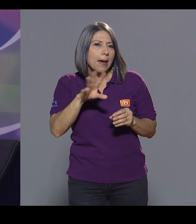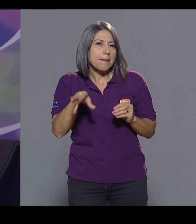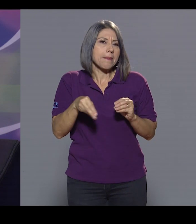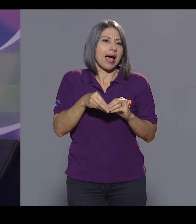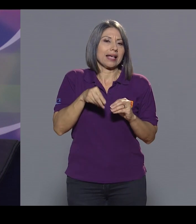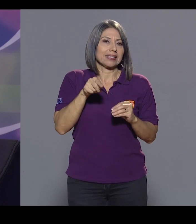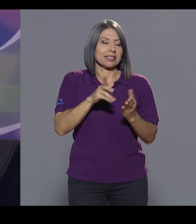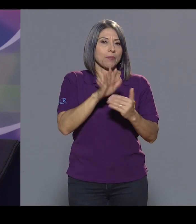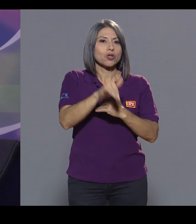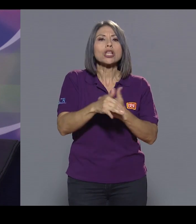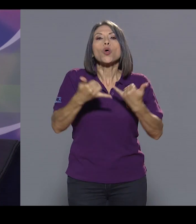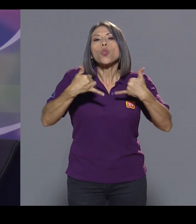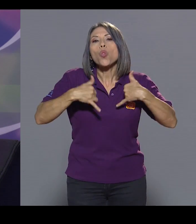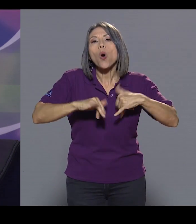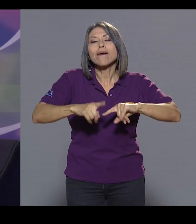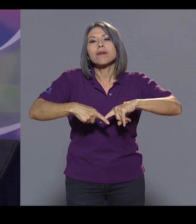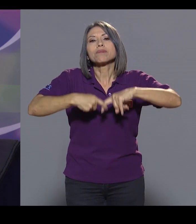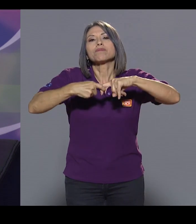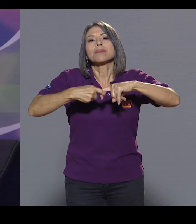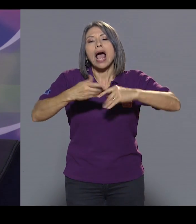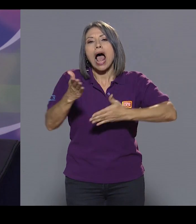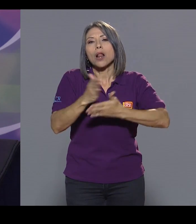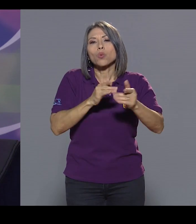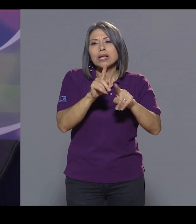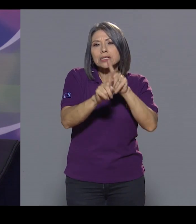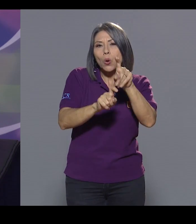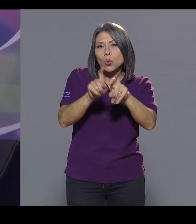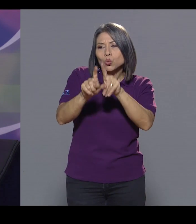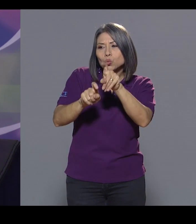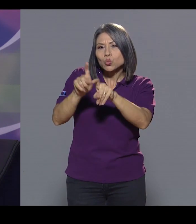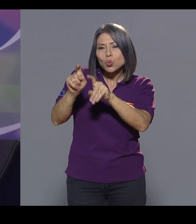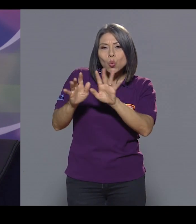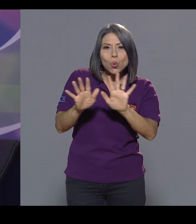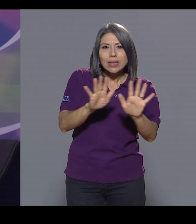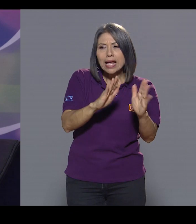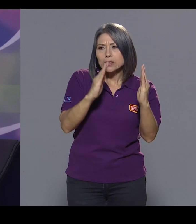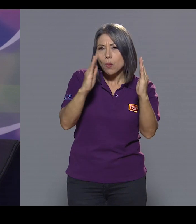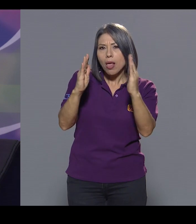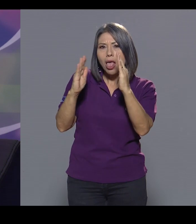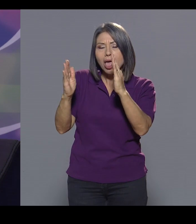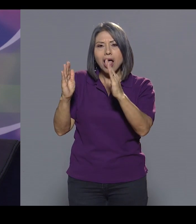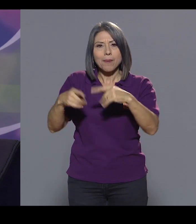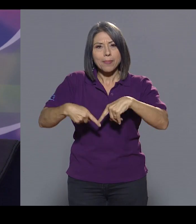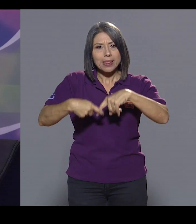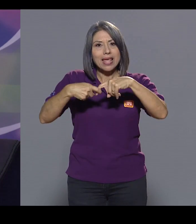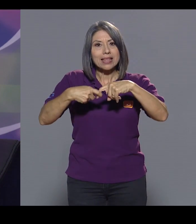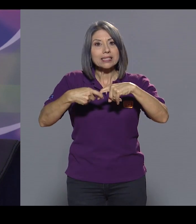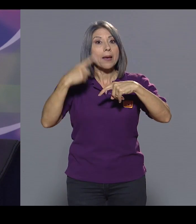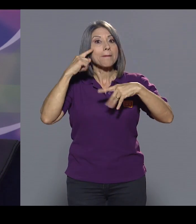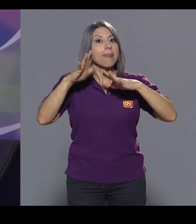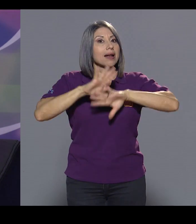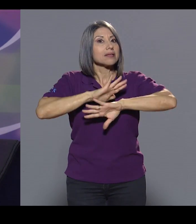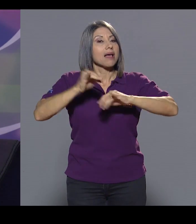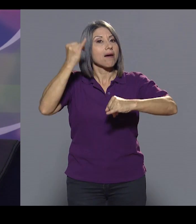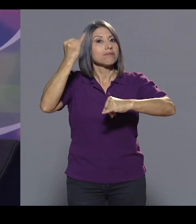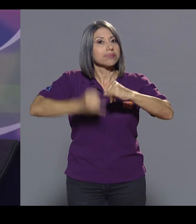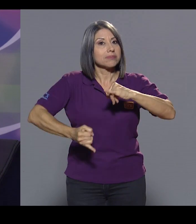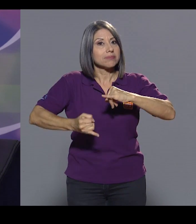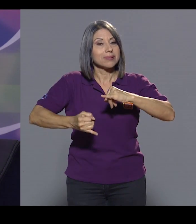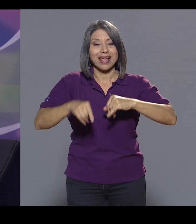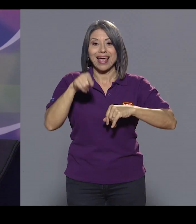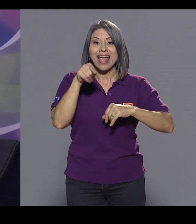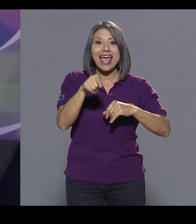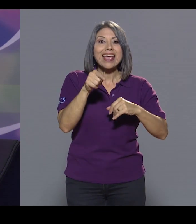proyecto. Tenemos unas consultas pendientes, unas comparecencias pendientes ya como para darle el finiquito.